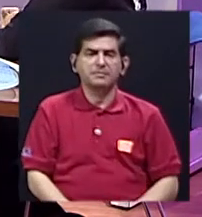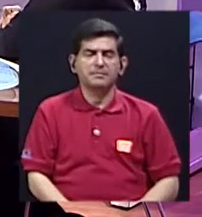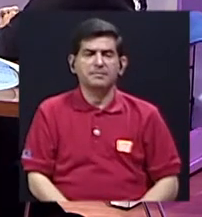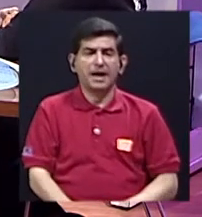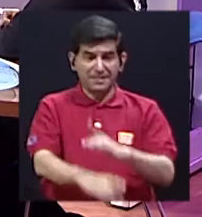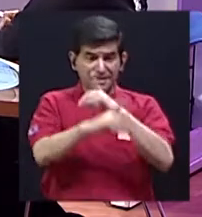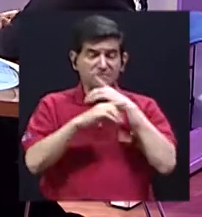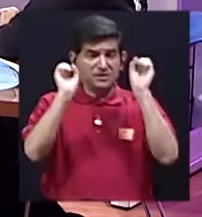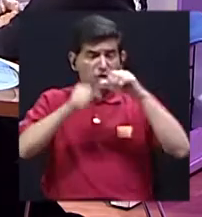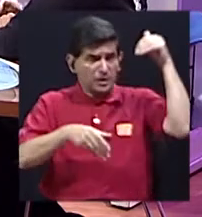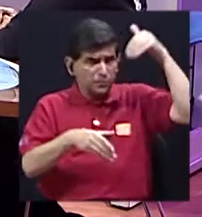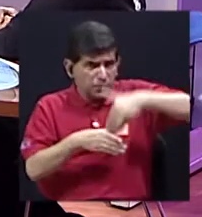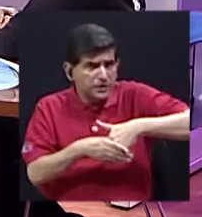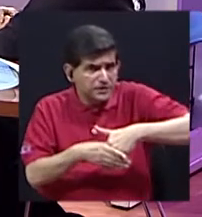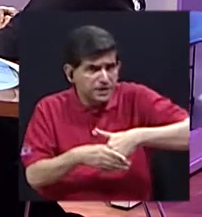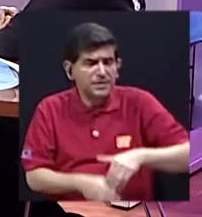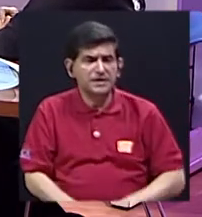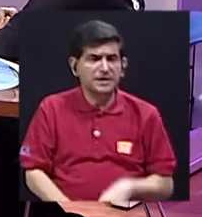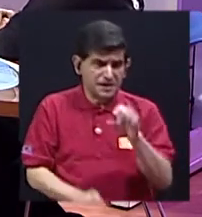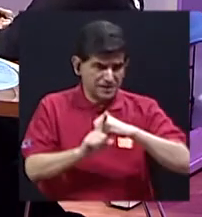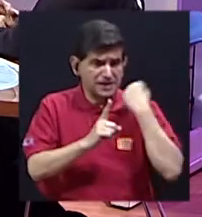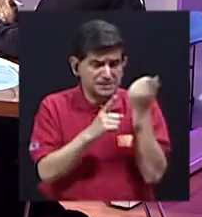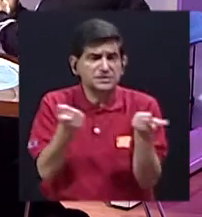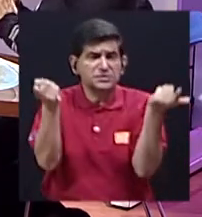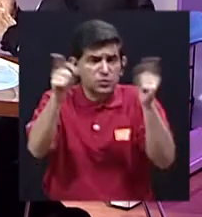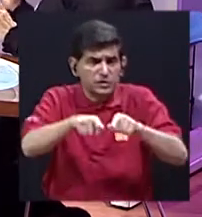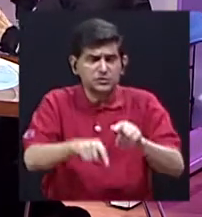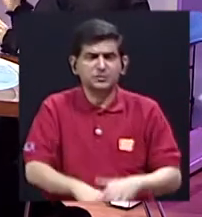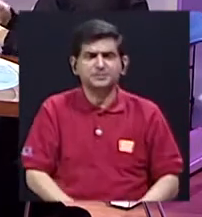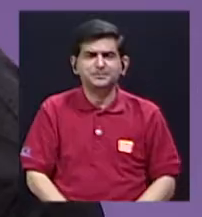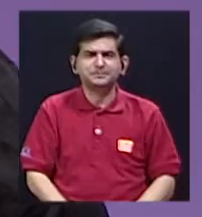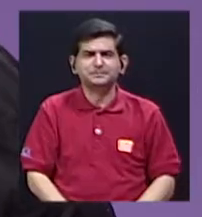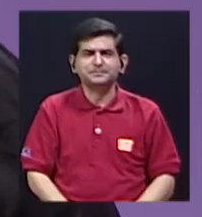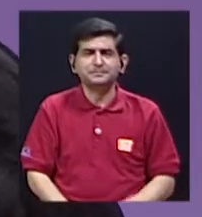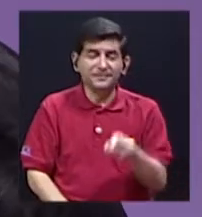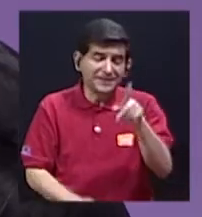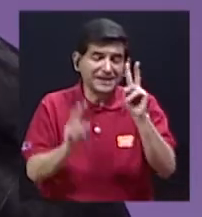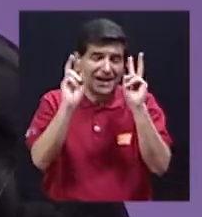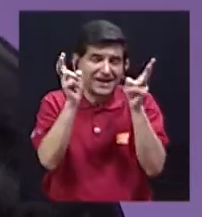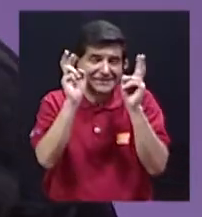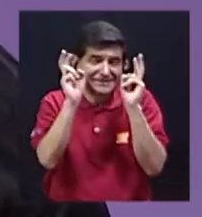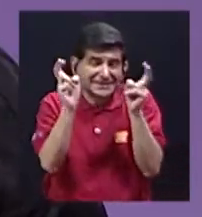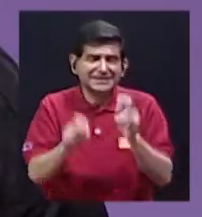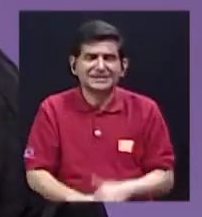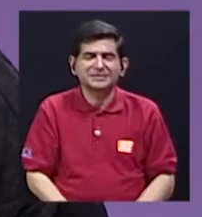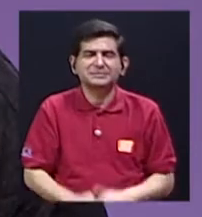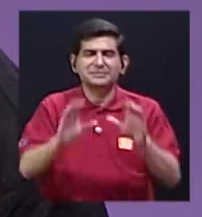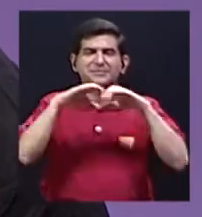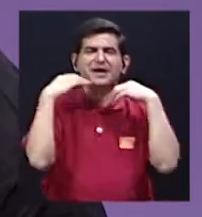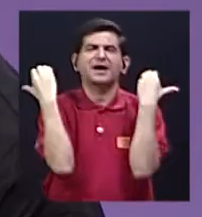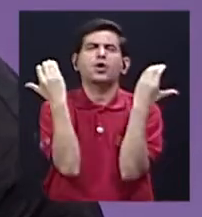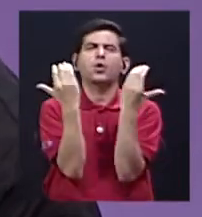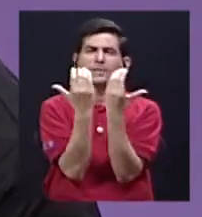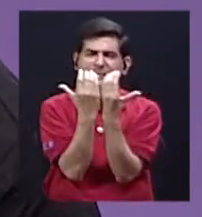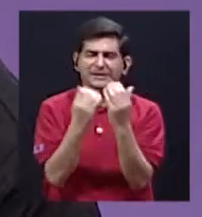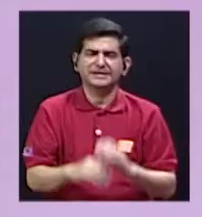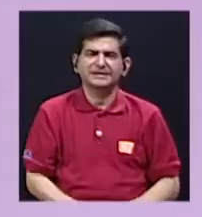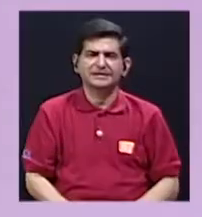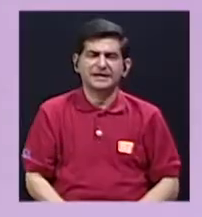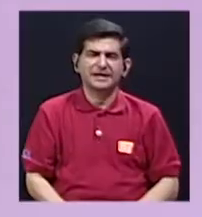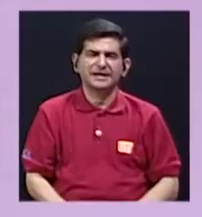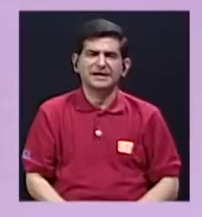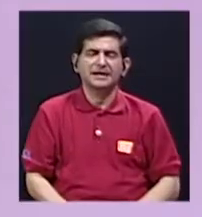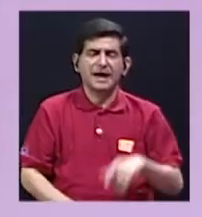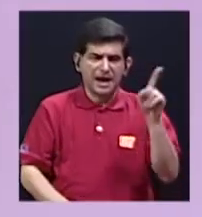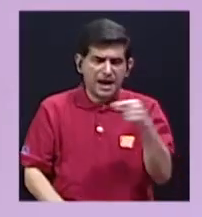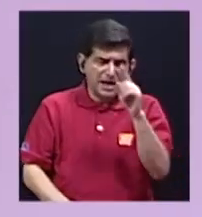ins en soria puede intervenir en que esto suceda bueno antes sobre ese tema el comité de la convención para